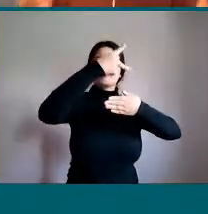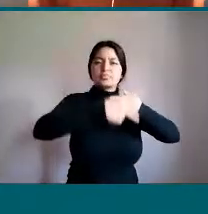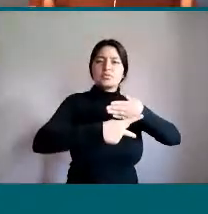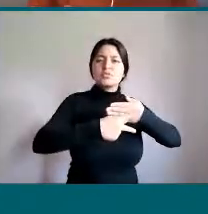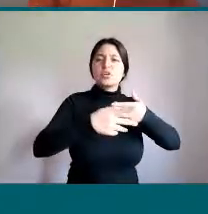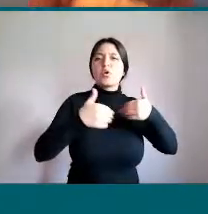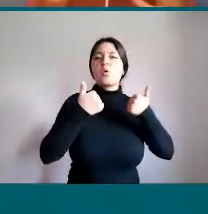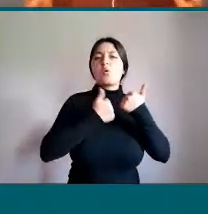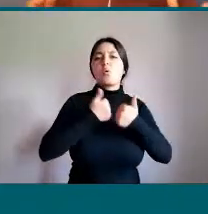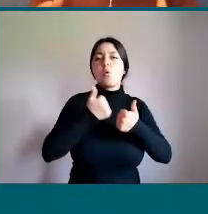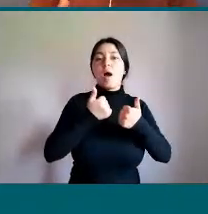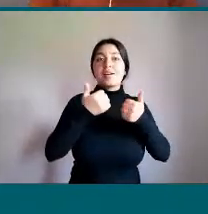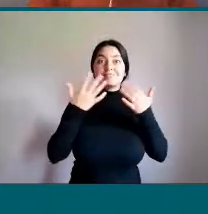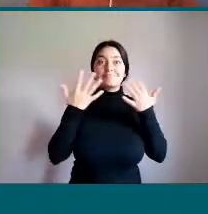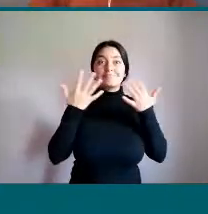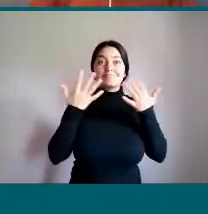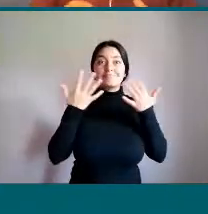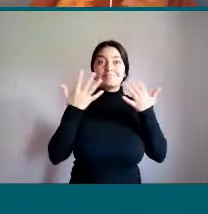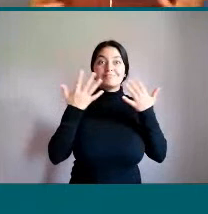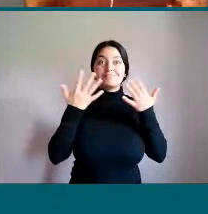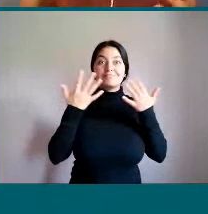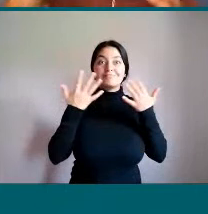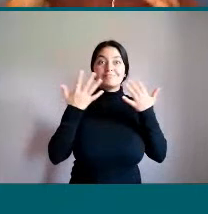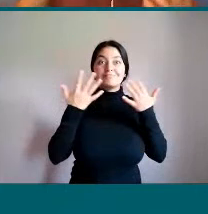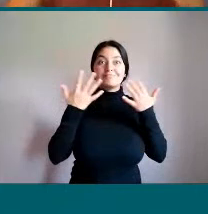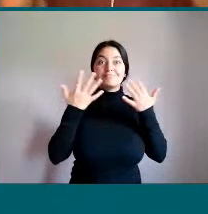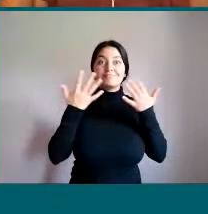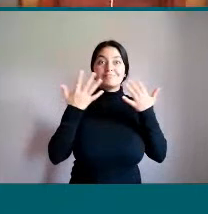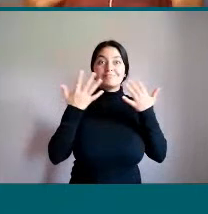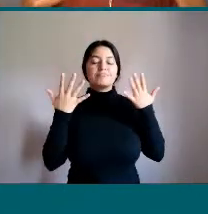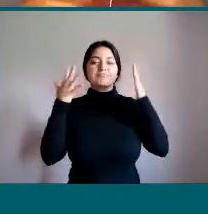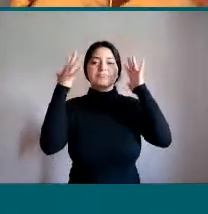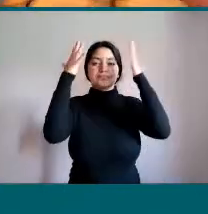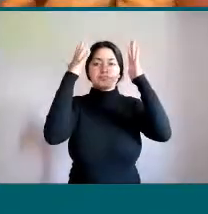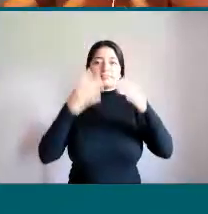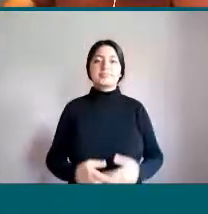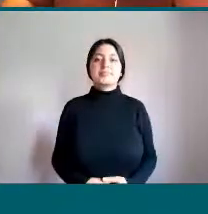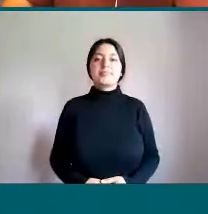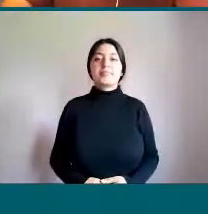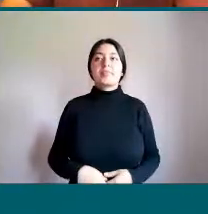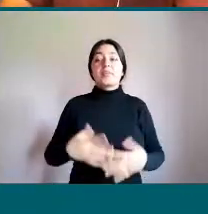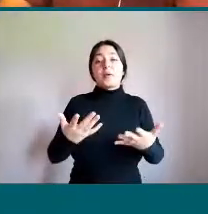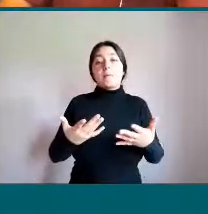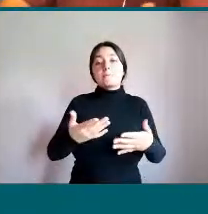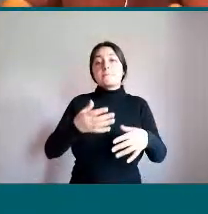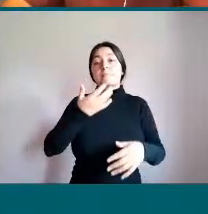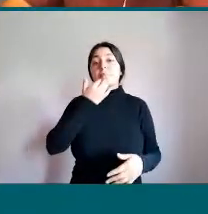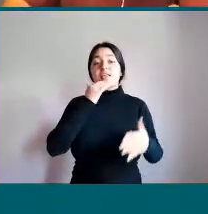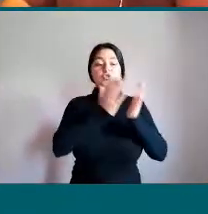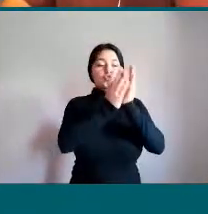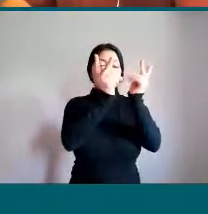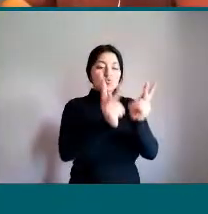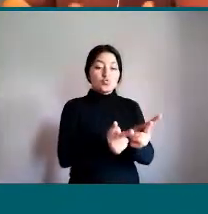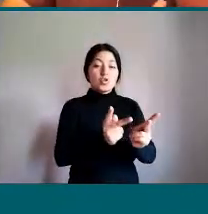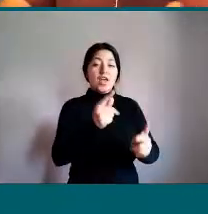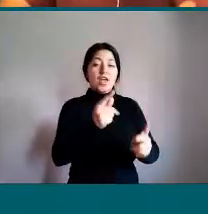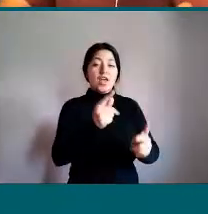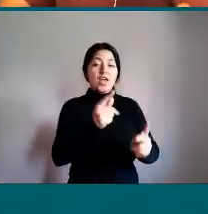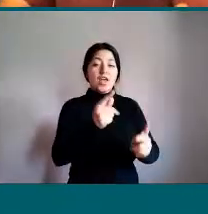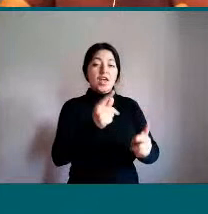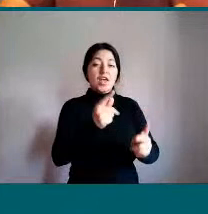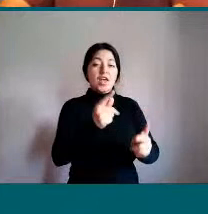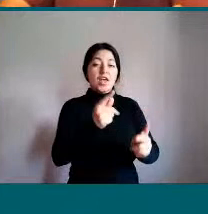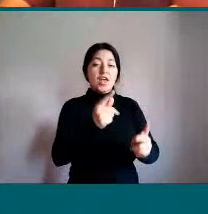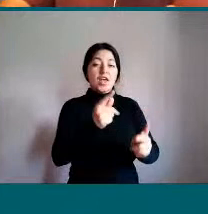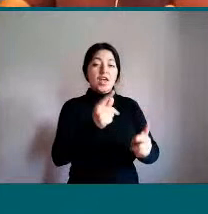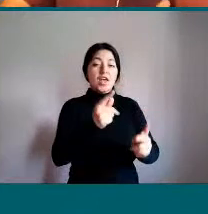con una fiesta, con una celebración en el que el alumnado, a través de un ejercicio metacognitivo, de reflexión, comunica al resto de compañeros qué es lo que